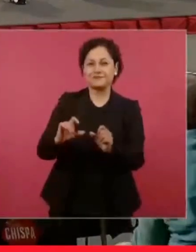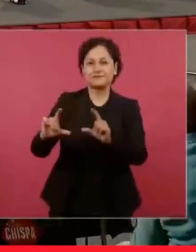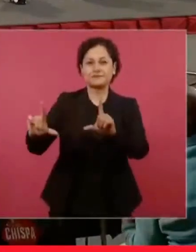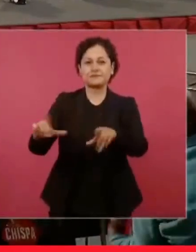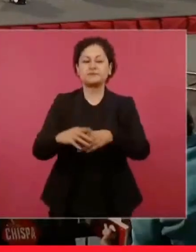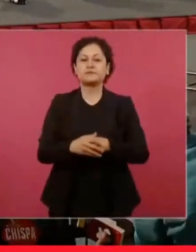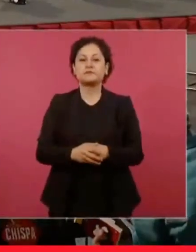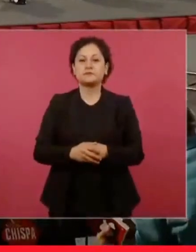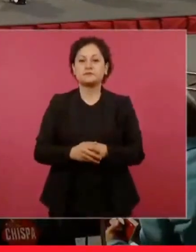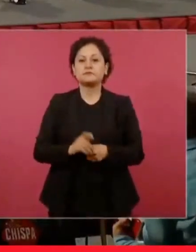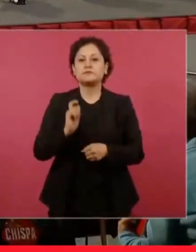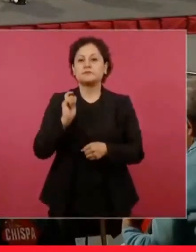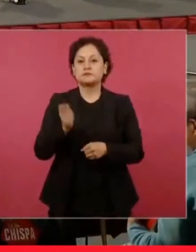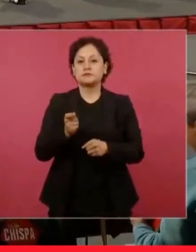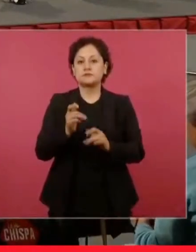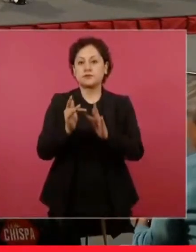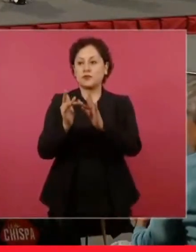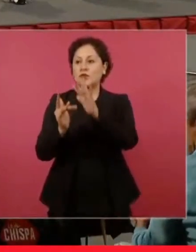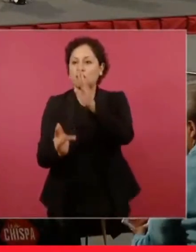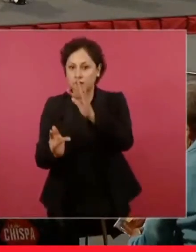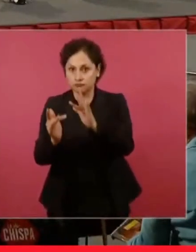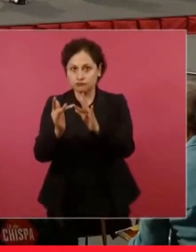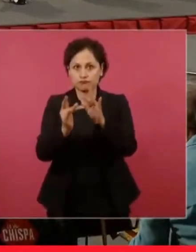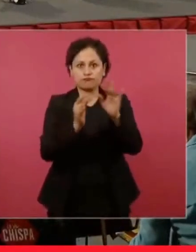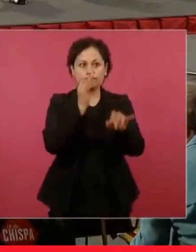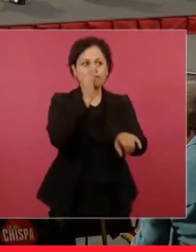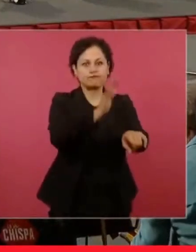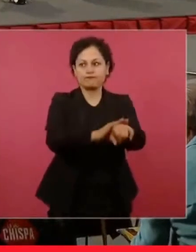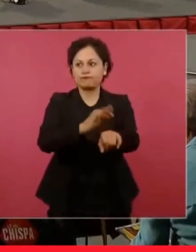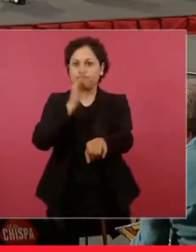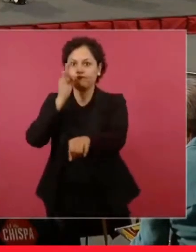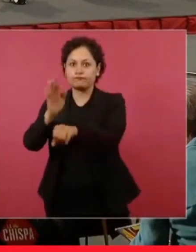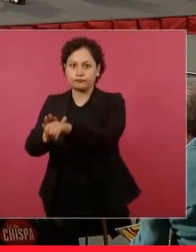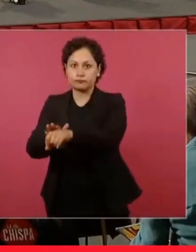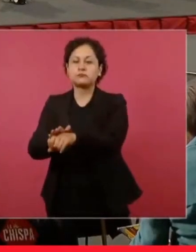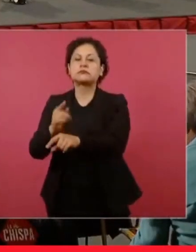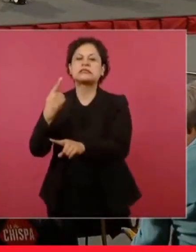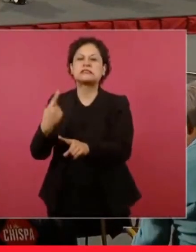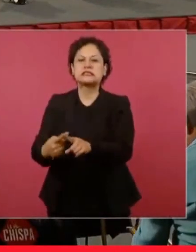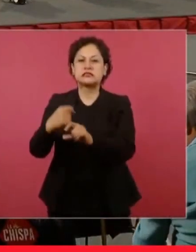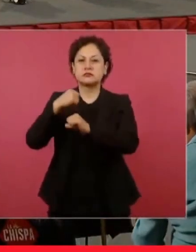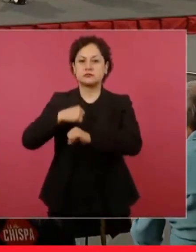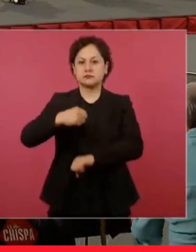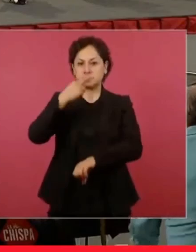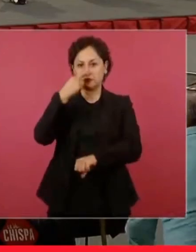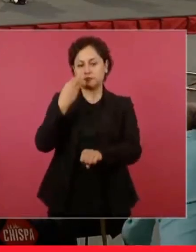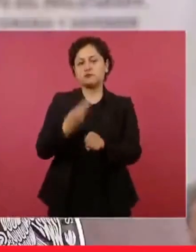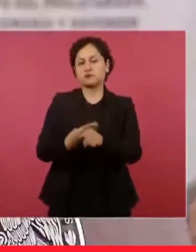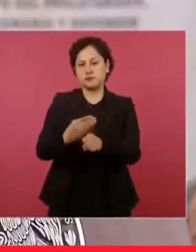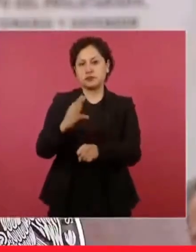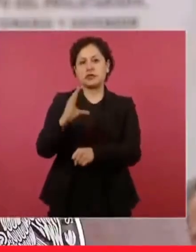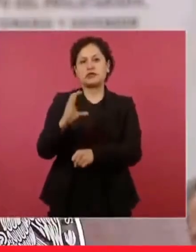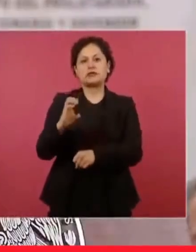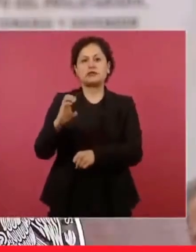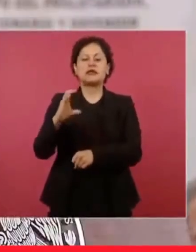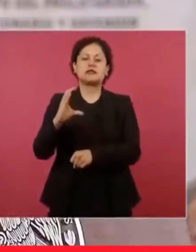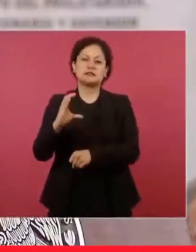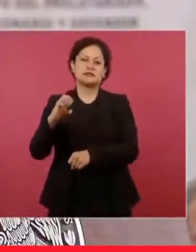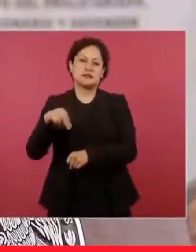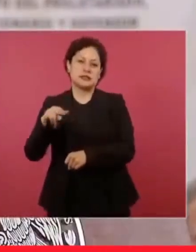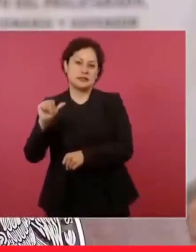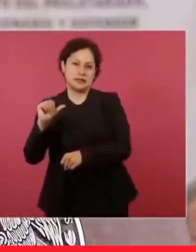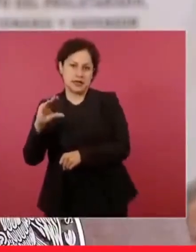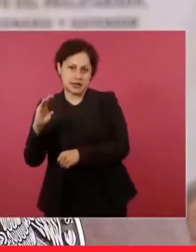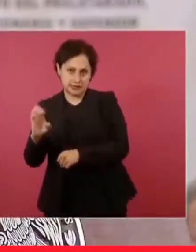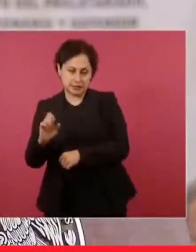ejecución de estos mecanismos de interrupción es instruida por SENACE cuando tiene este desbalance entre la demanda y la